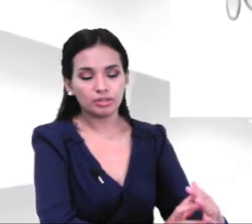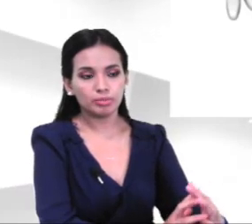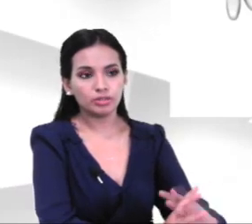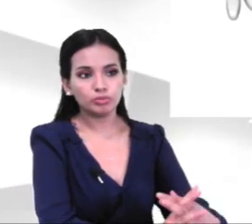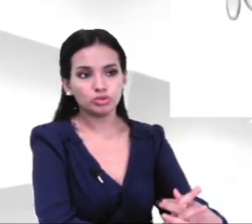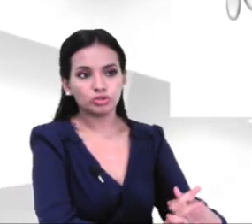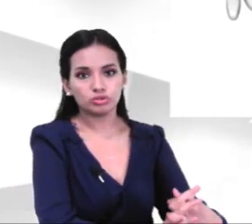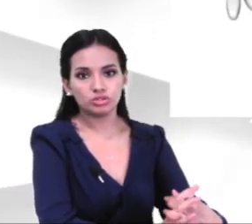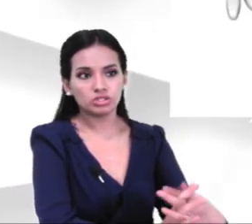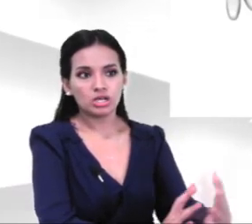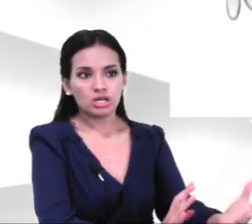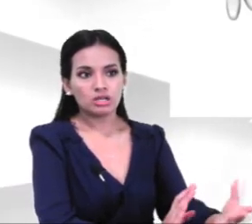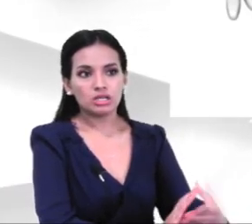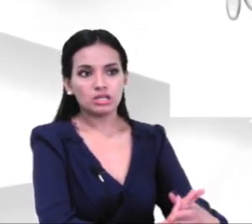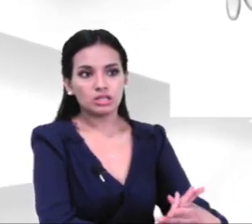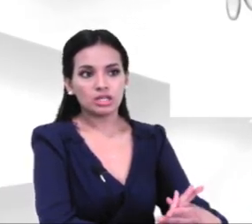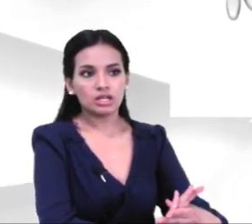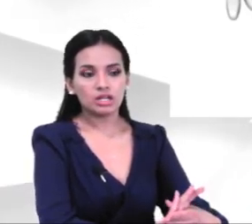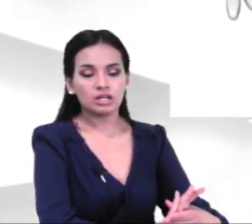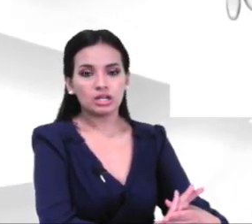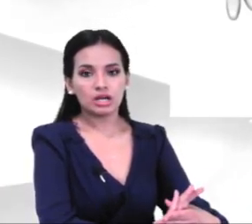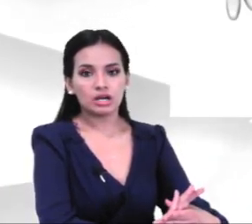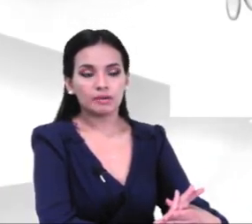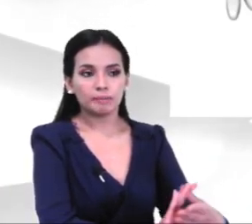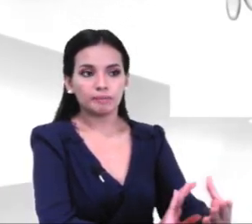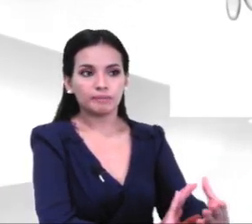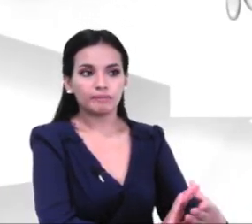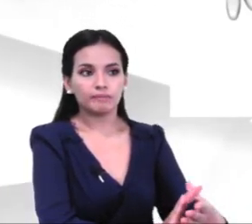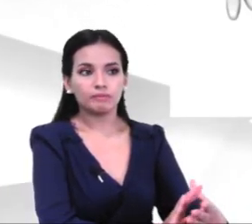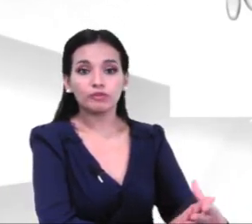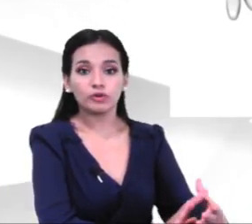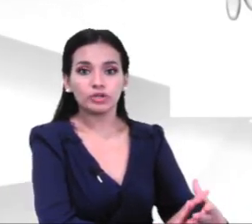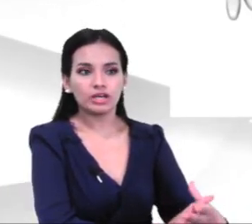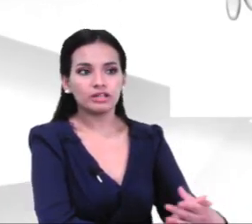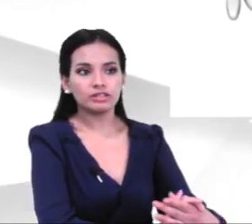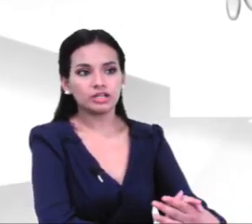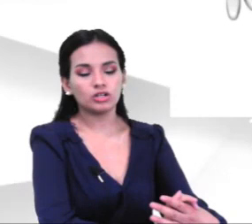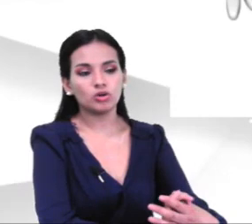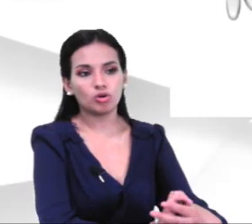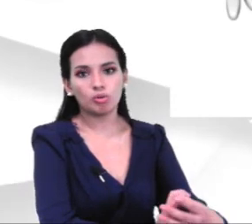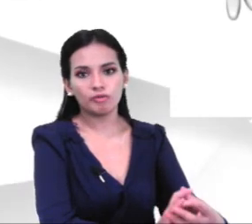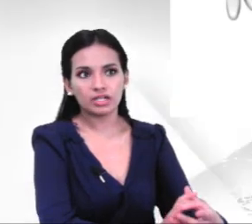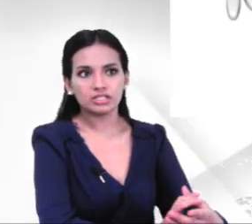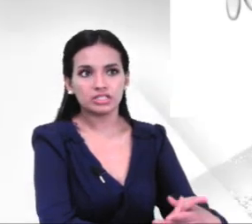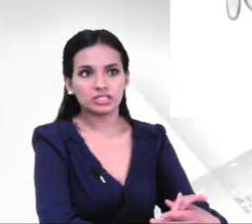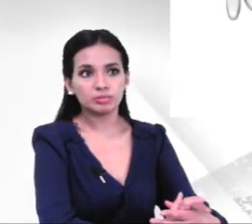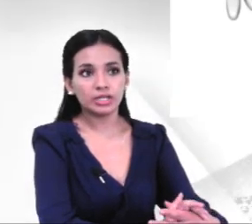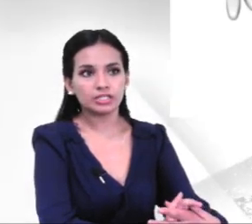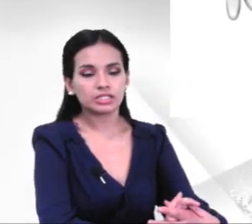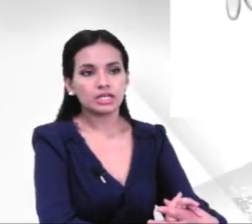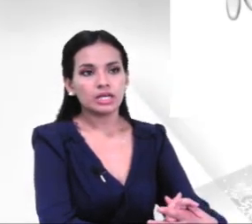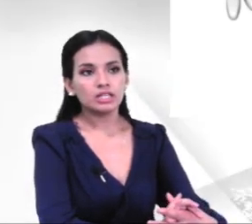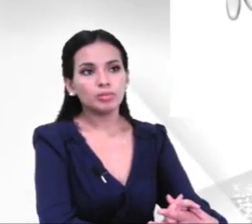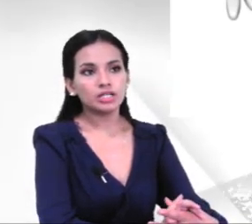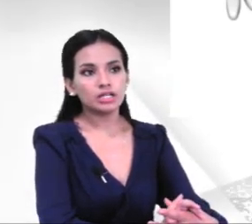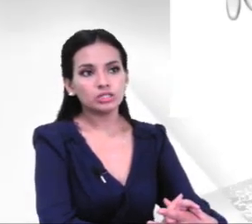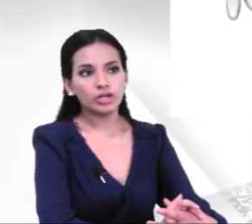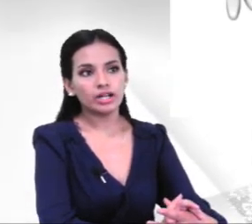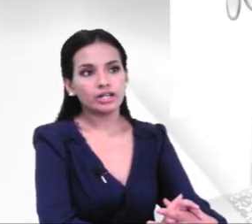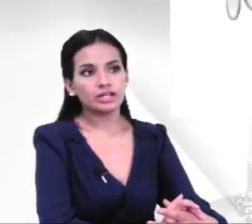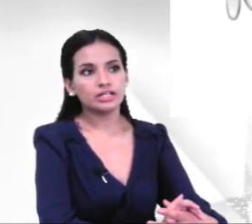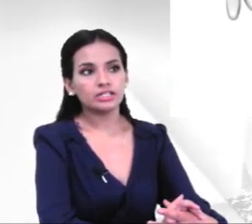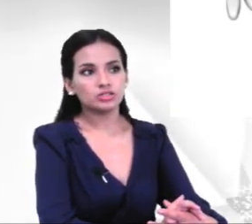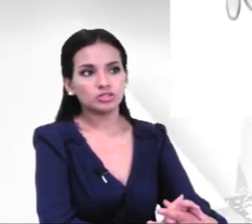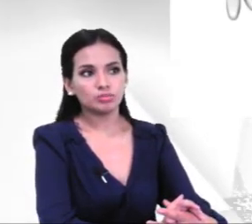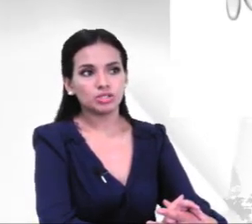oleaje depende mucho entonces y de la morfología del terreno como van a ser estas playas de manera